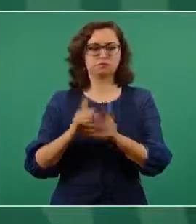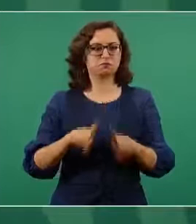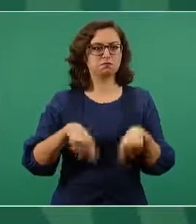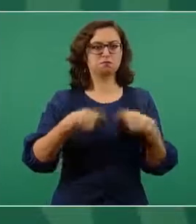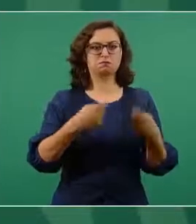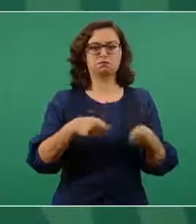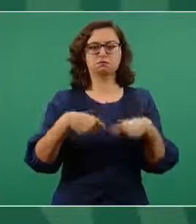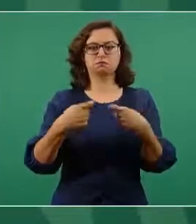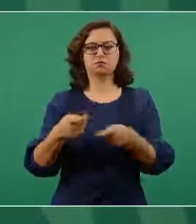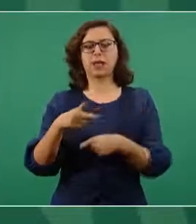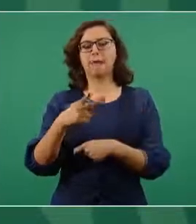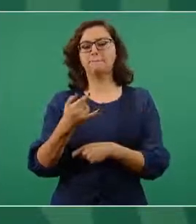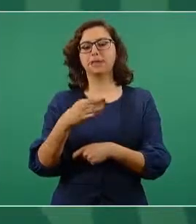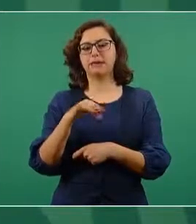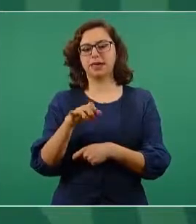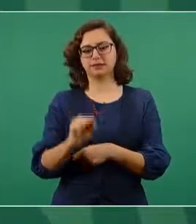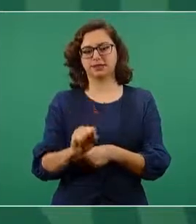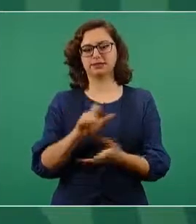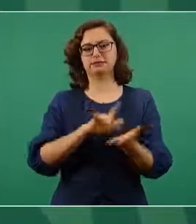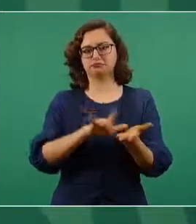empresas